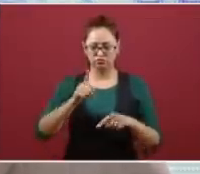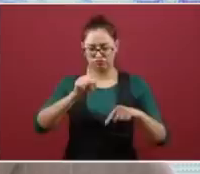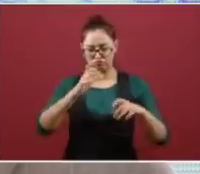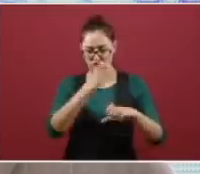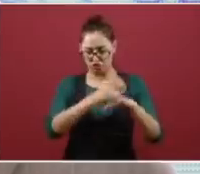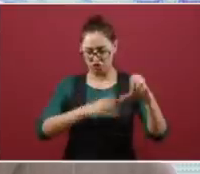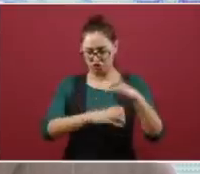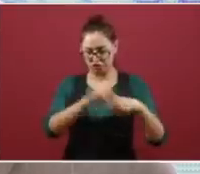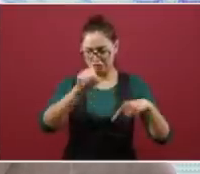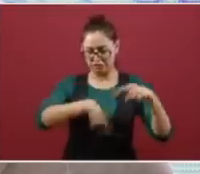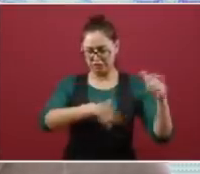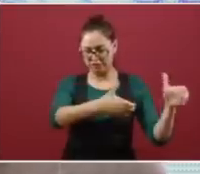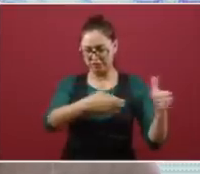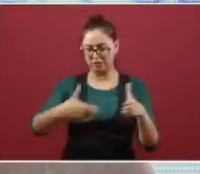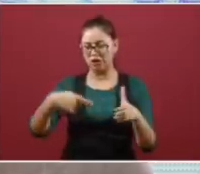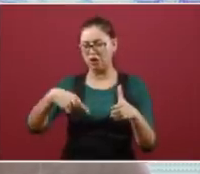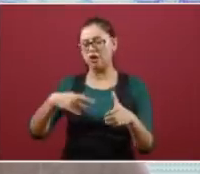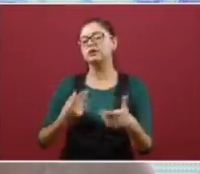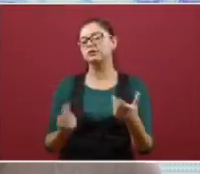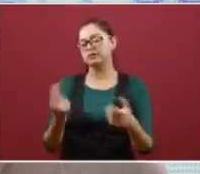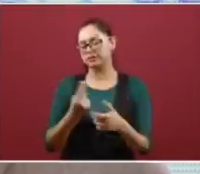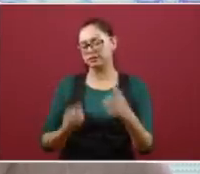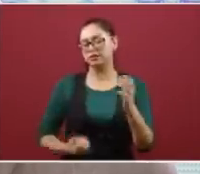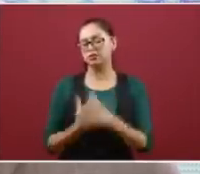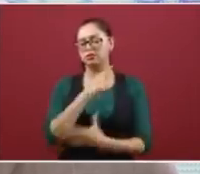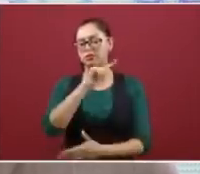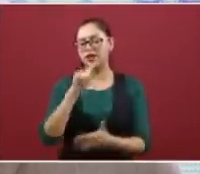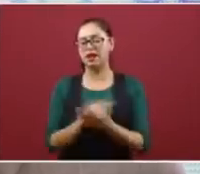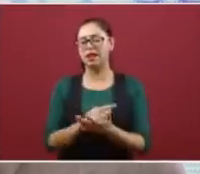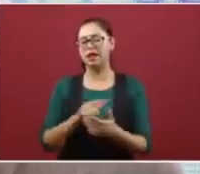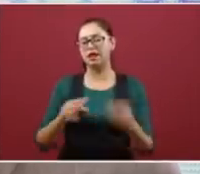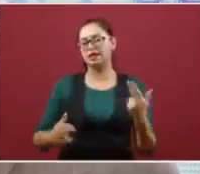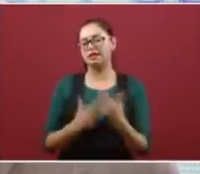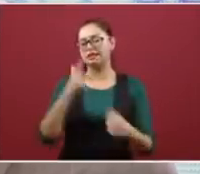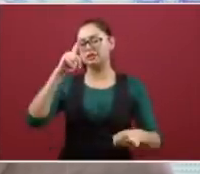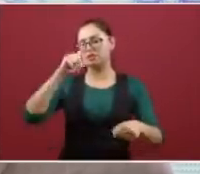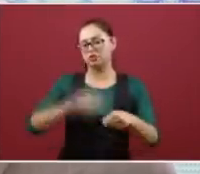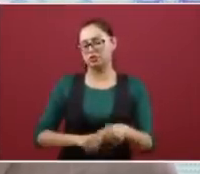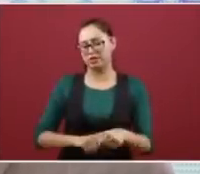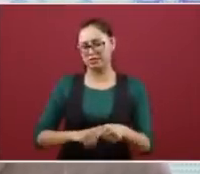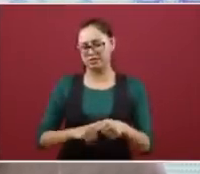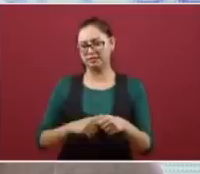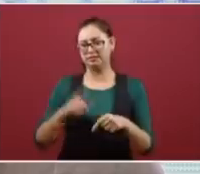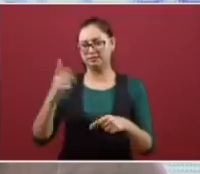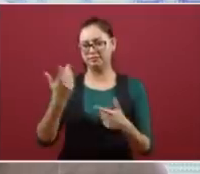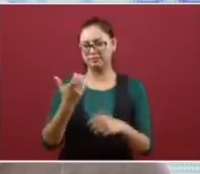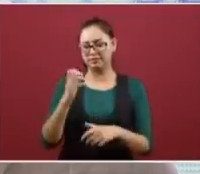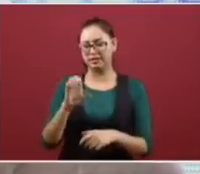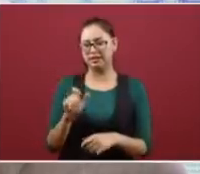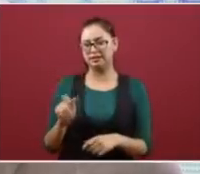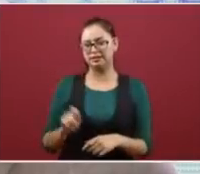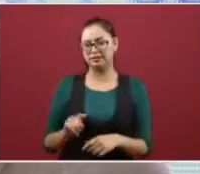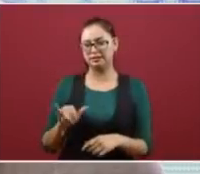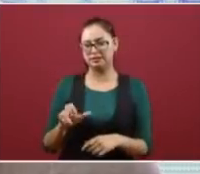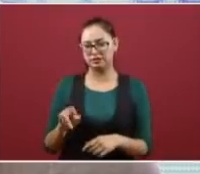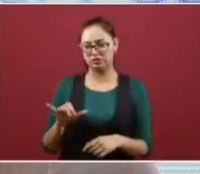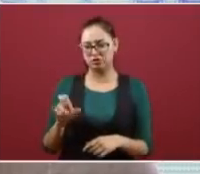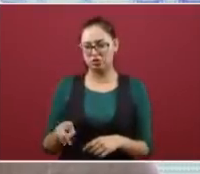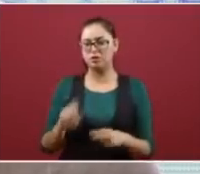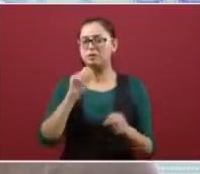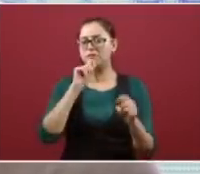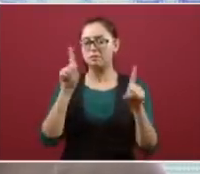constitucional la ley nacional de extinción de dominio y reformas a la ley federal para la administración